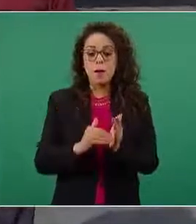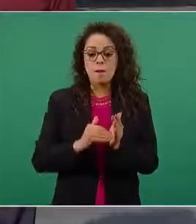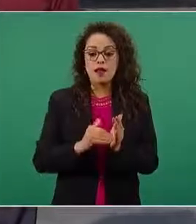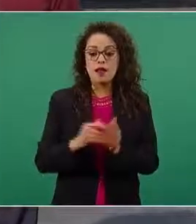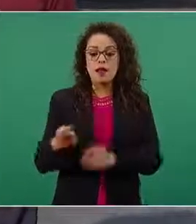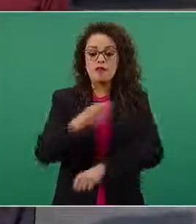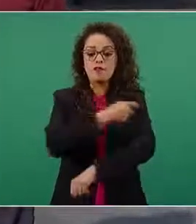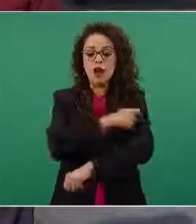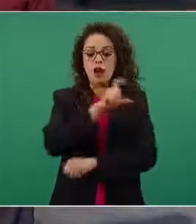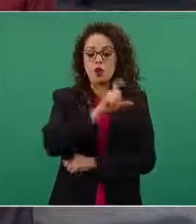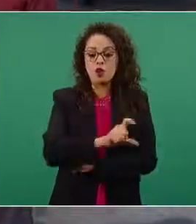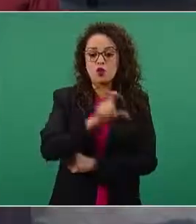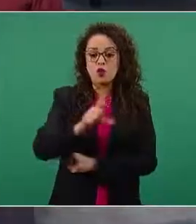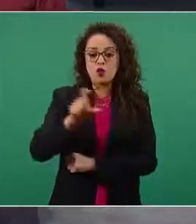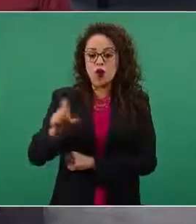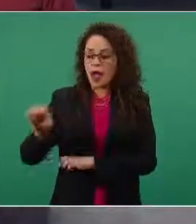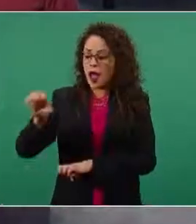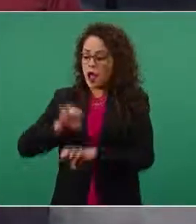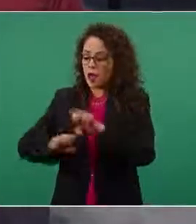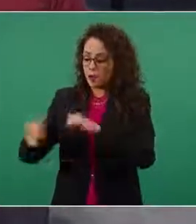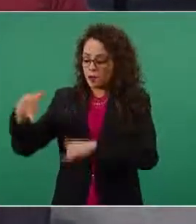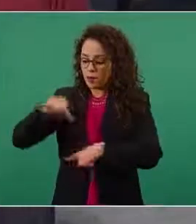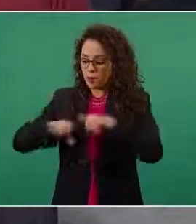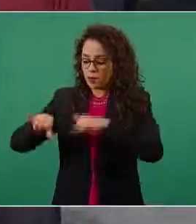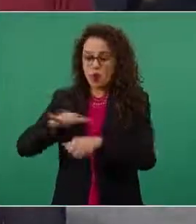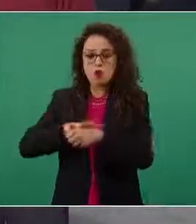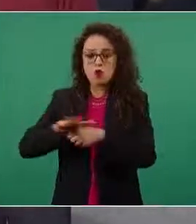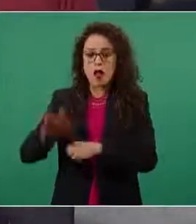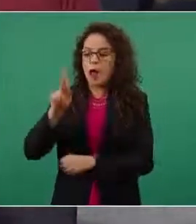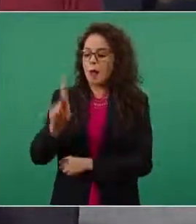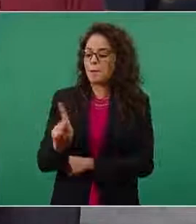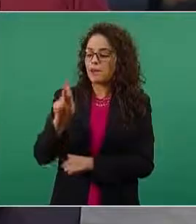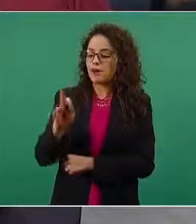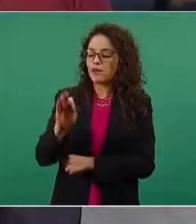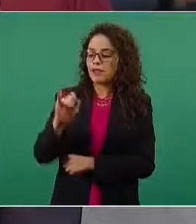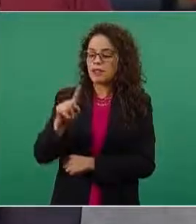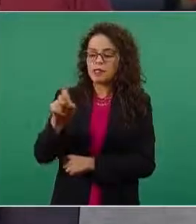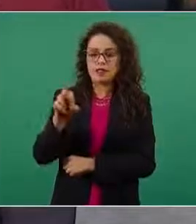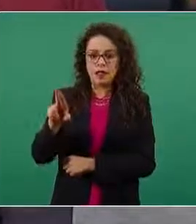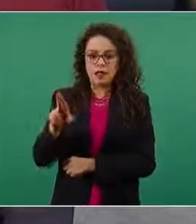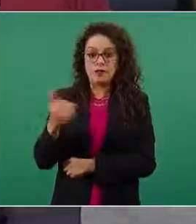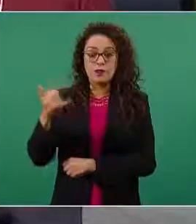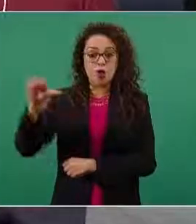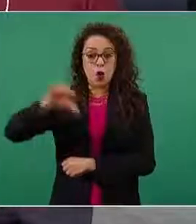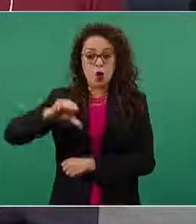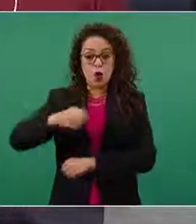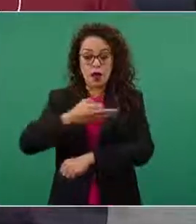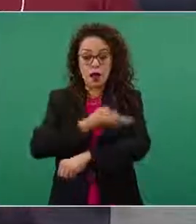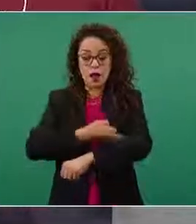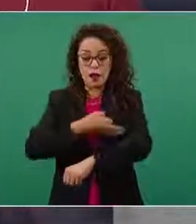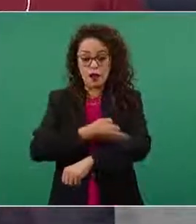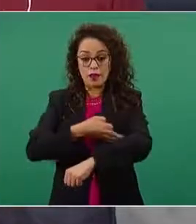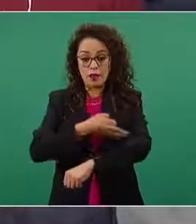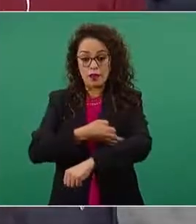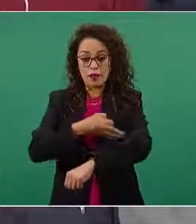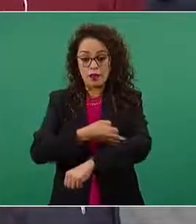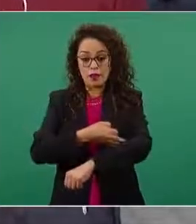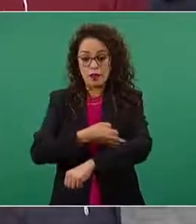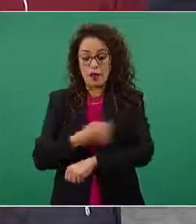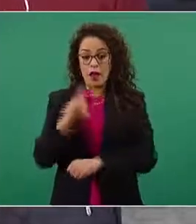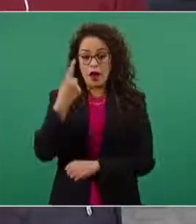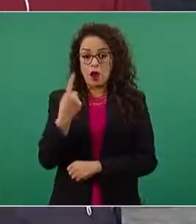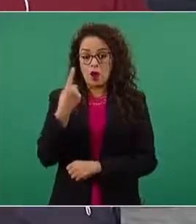vacunas del laboratorio de Pfizer, y hoy a las 13:30 aquí mismo estarán